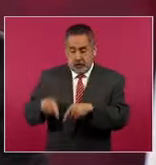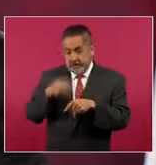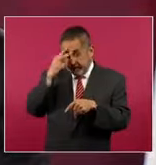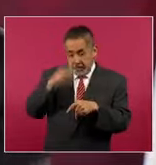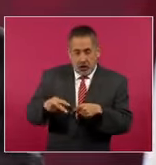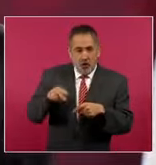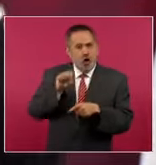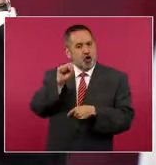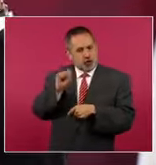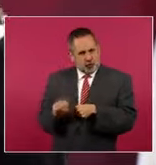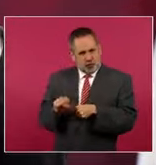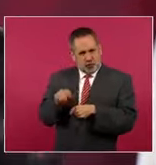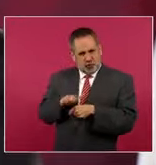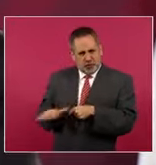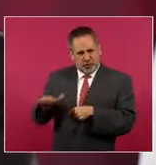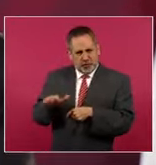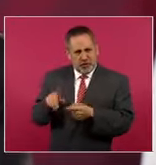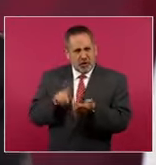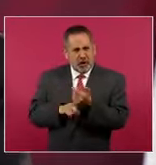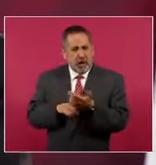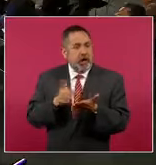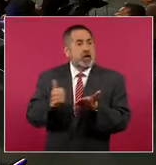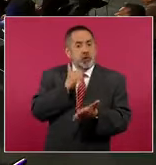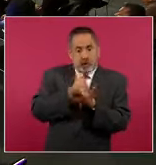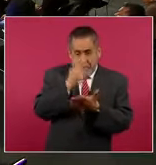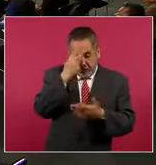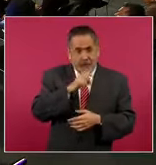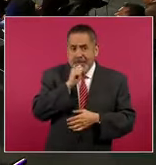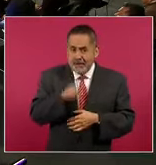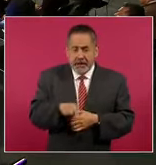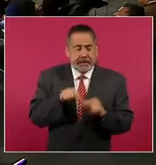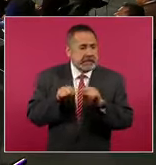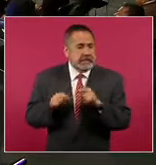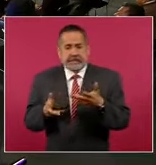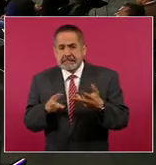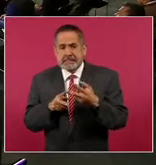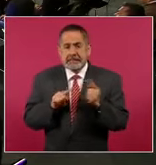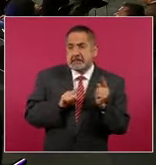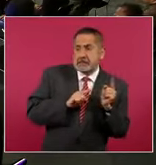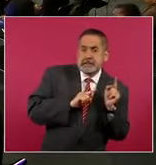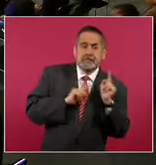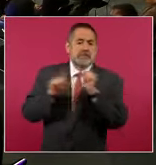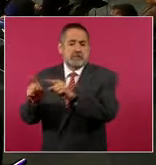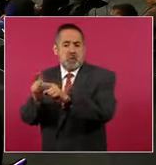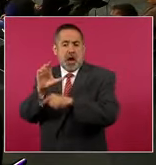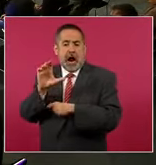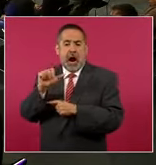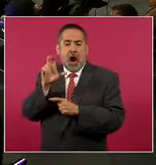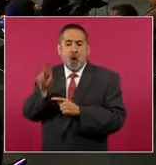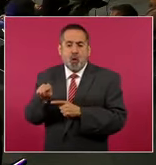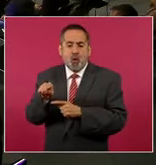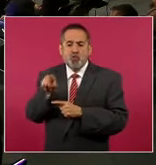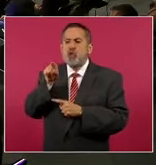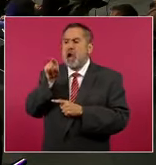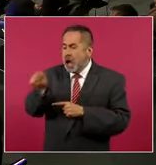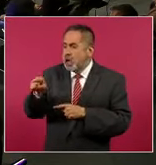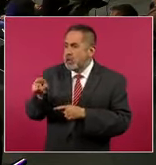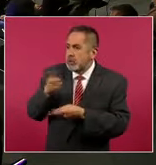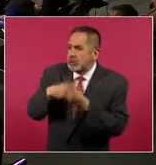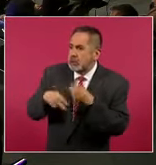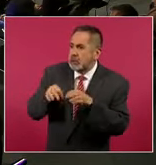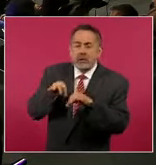mexicanos del sureste, inclusive hasta de la Ciudad de México, se fueron allá, porque allá había